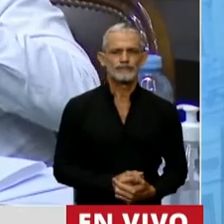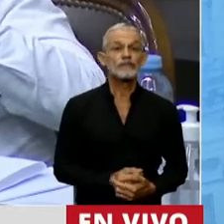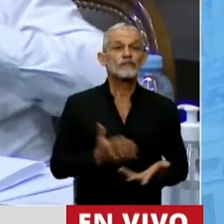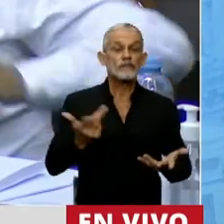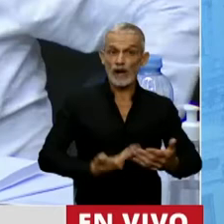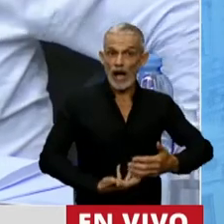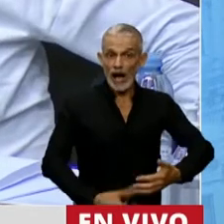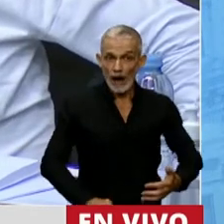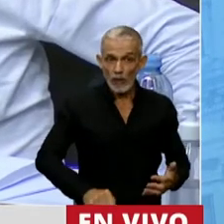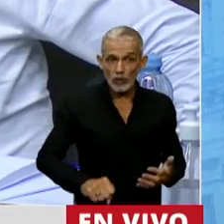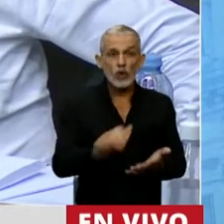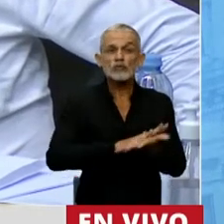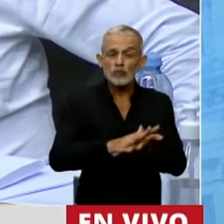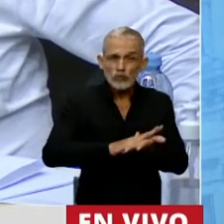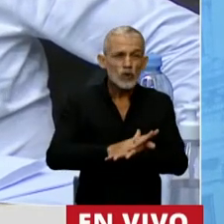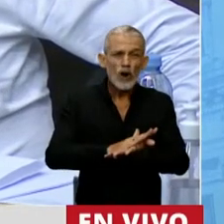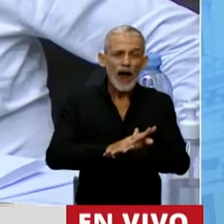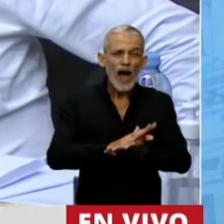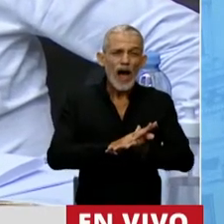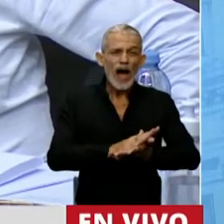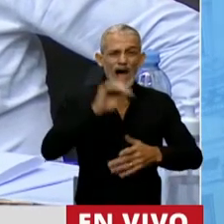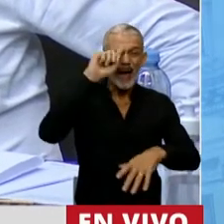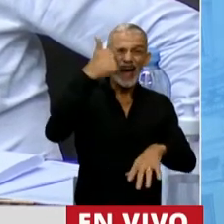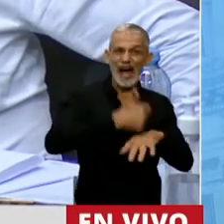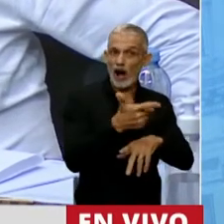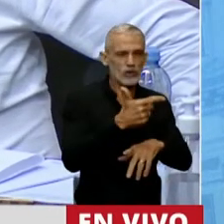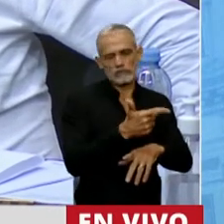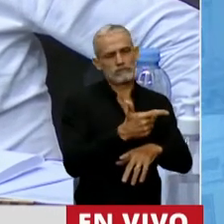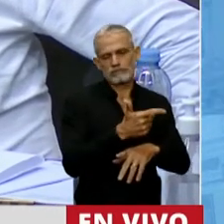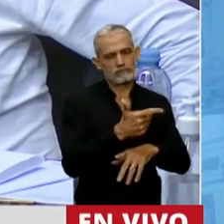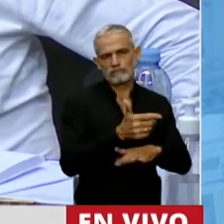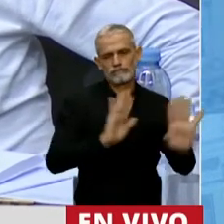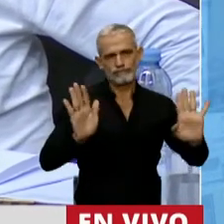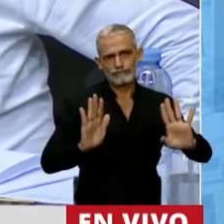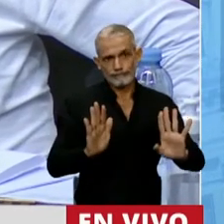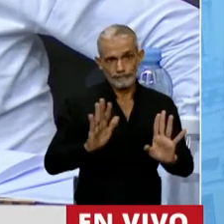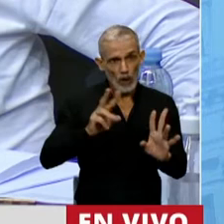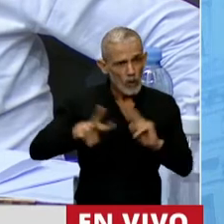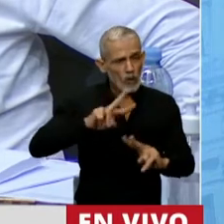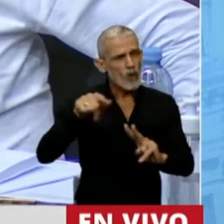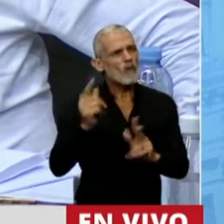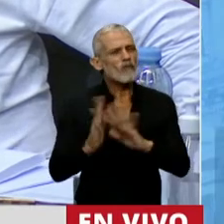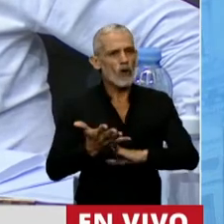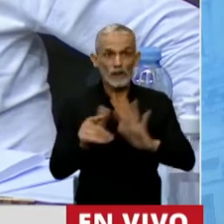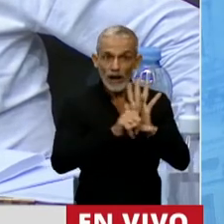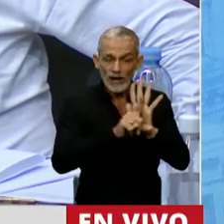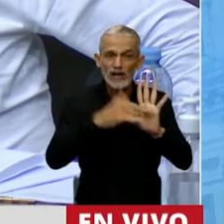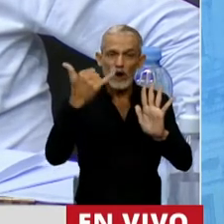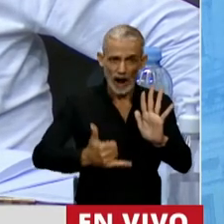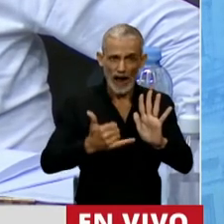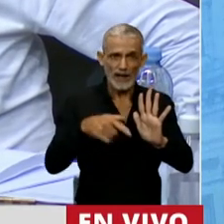el aborto no puede solucionar en definitiva la ausencia del estado estamos buscando atajos me parece que la legislación que hoy